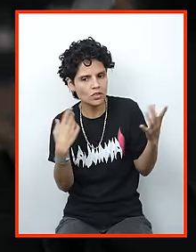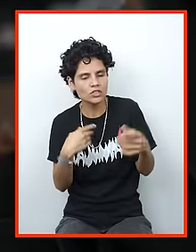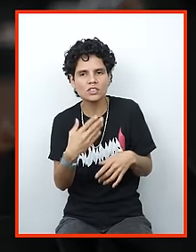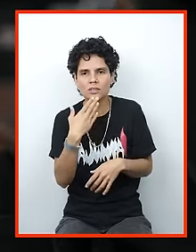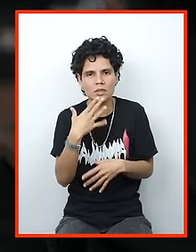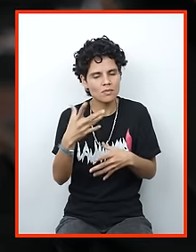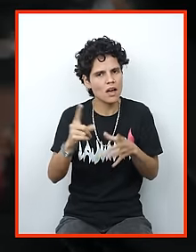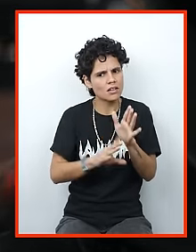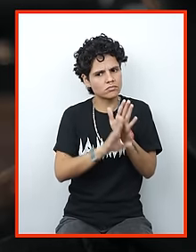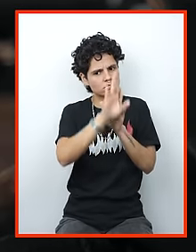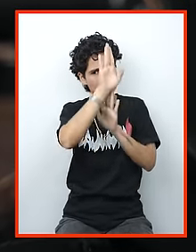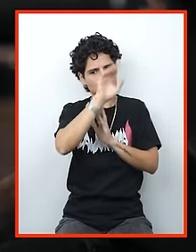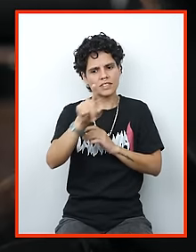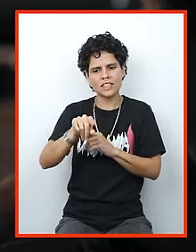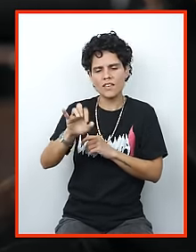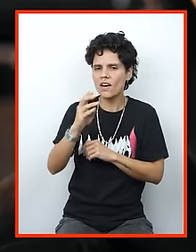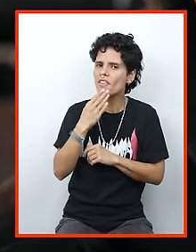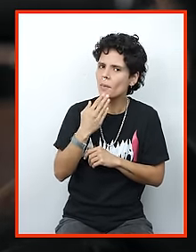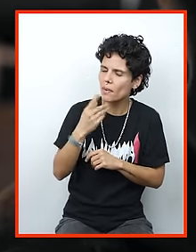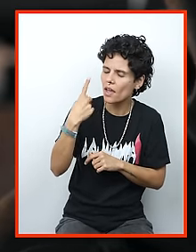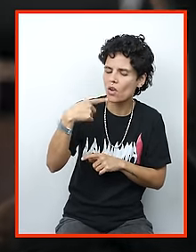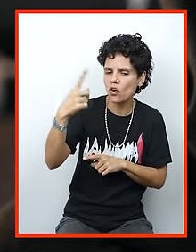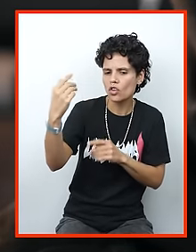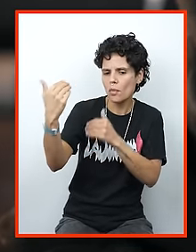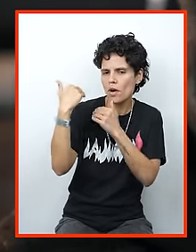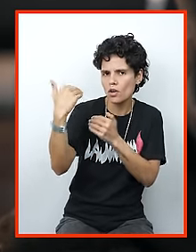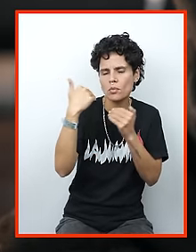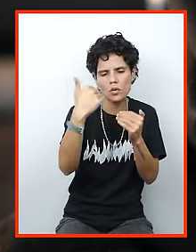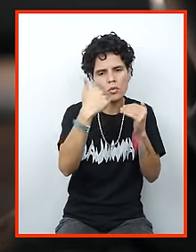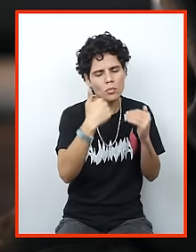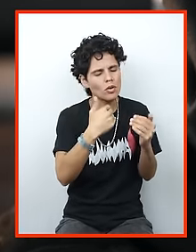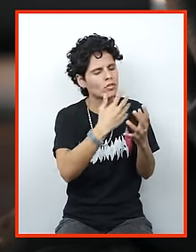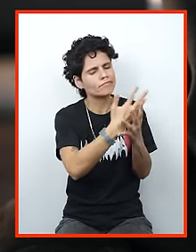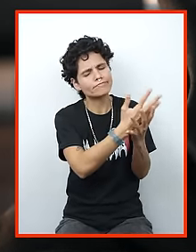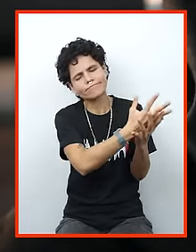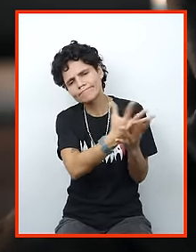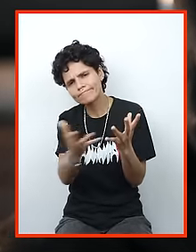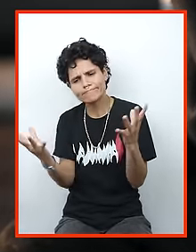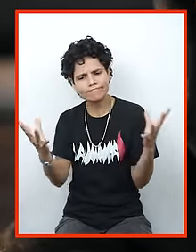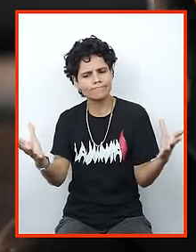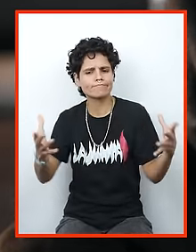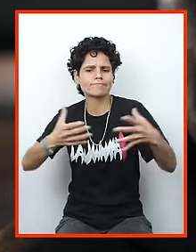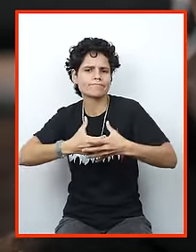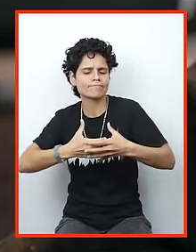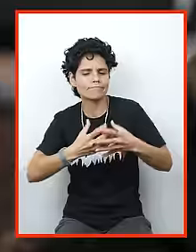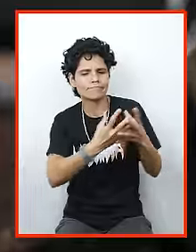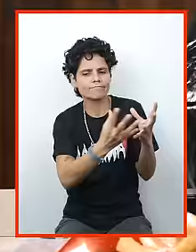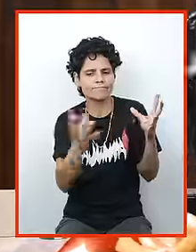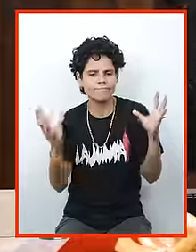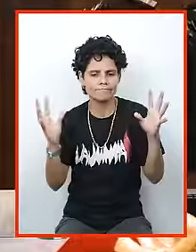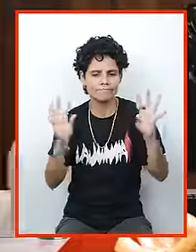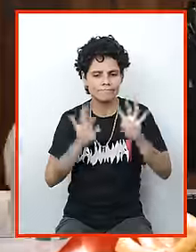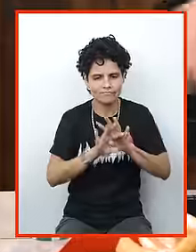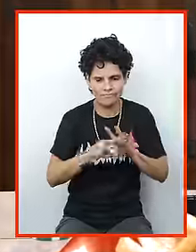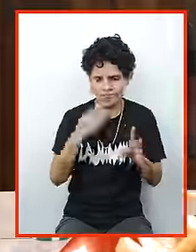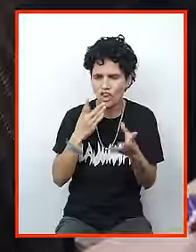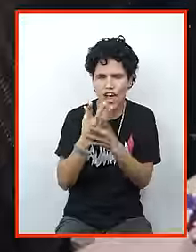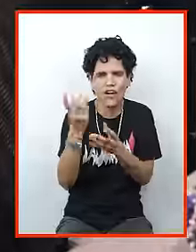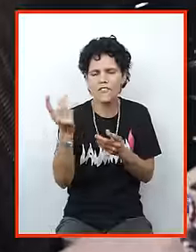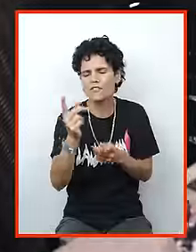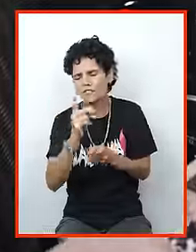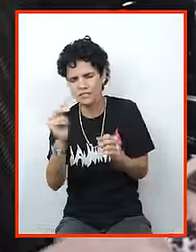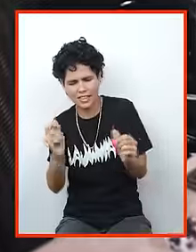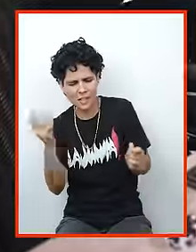todo crezca, ¿cachai? El Seba igual ha estado conmigo desde cero. Me apañaban todos, los cabros, el Mati, el Diz, el Henry, el Lex, el Kicks, que igual ha